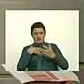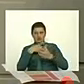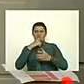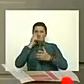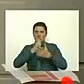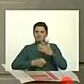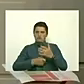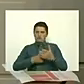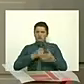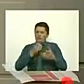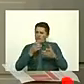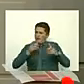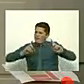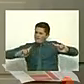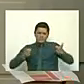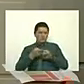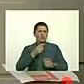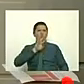4.38%.